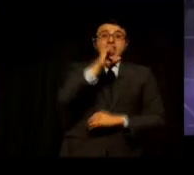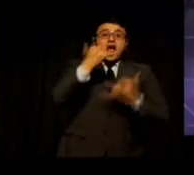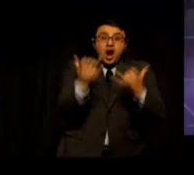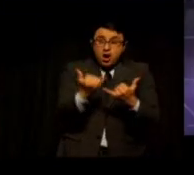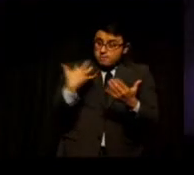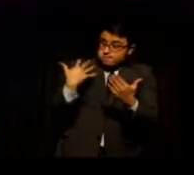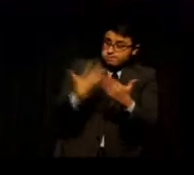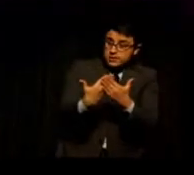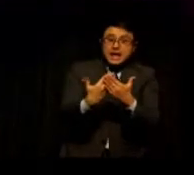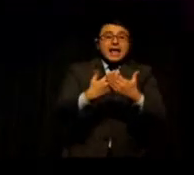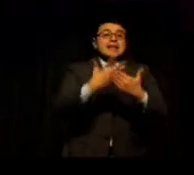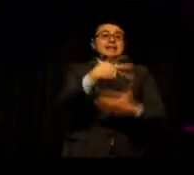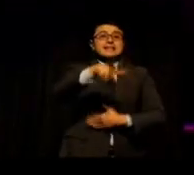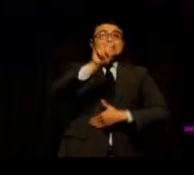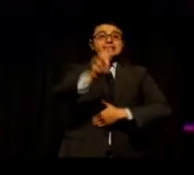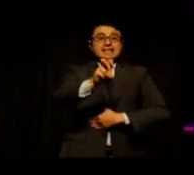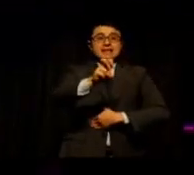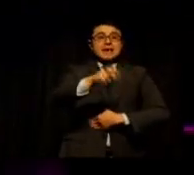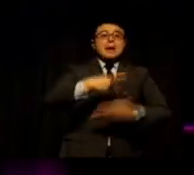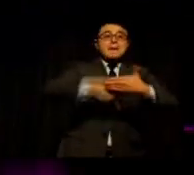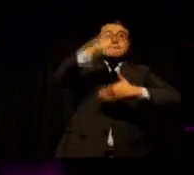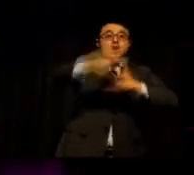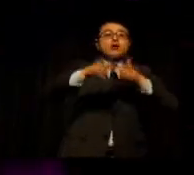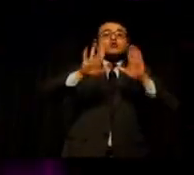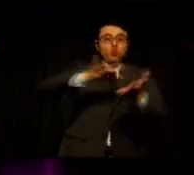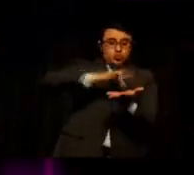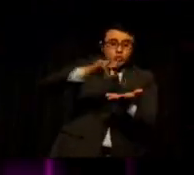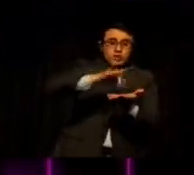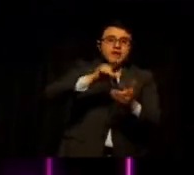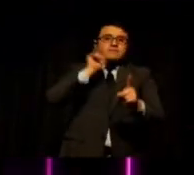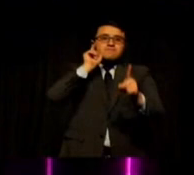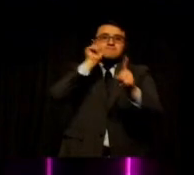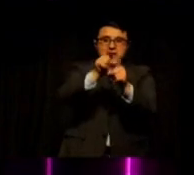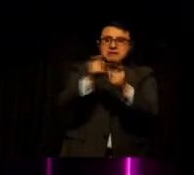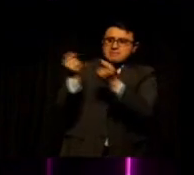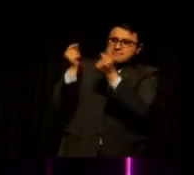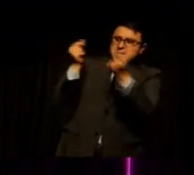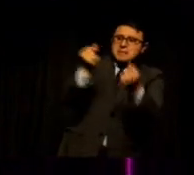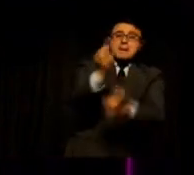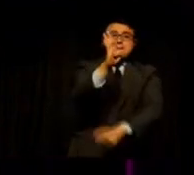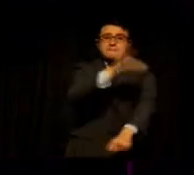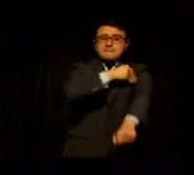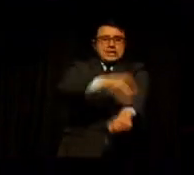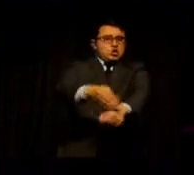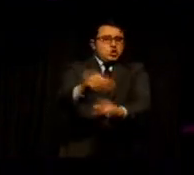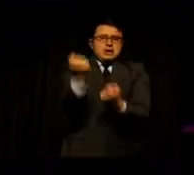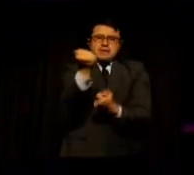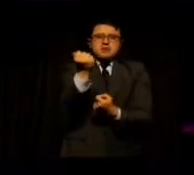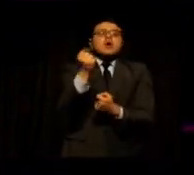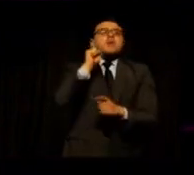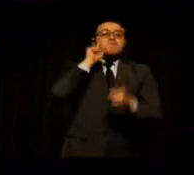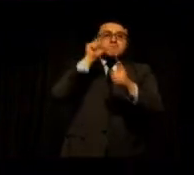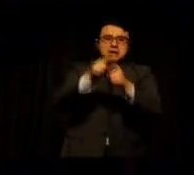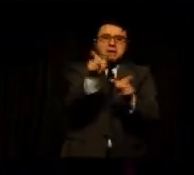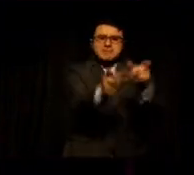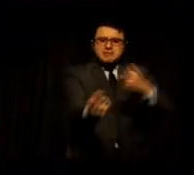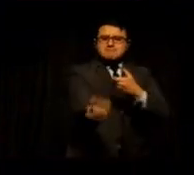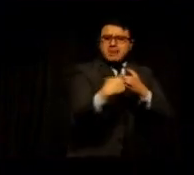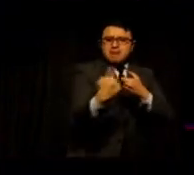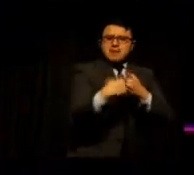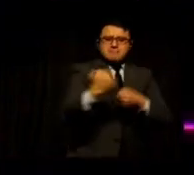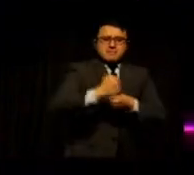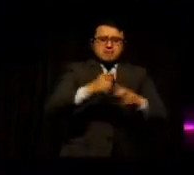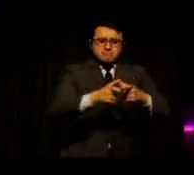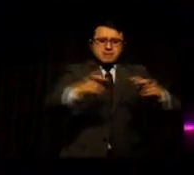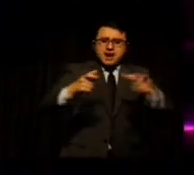digitales que van a generar inversiones de billones de pesos en el país para generar empleo 'david ahí tenemos